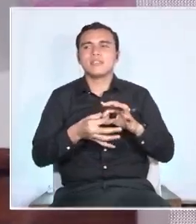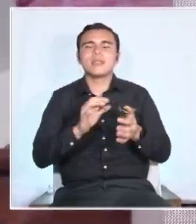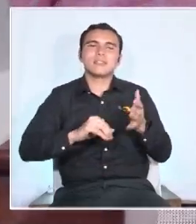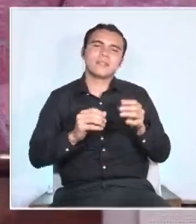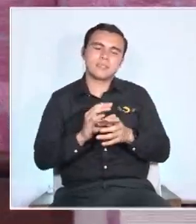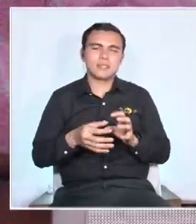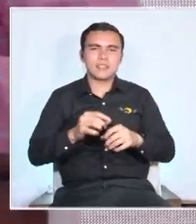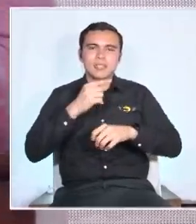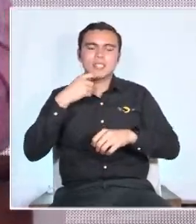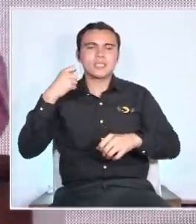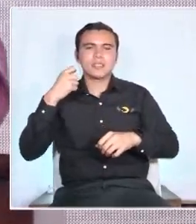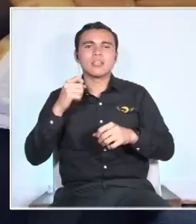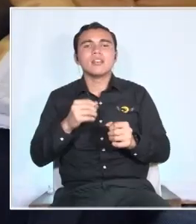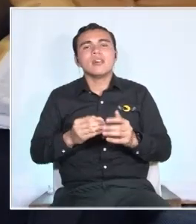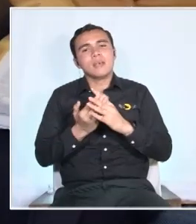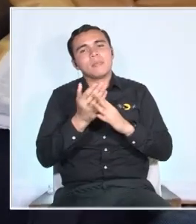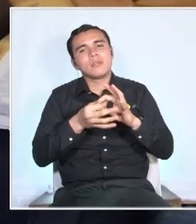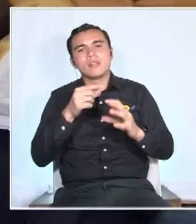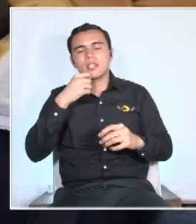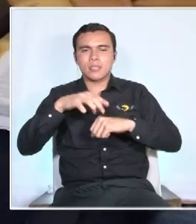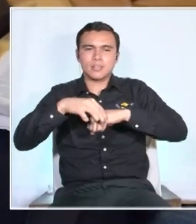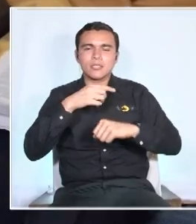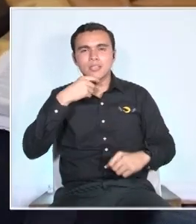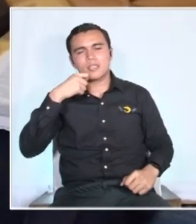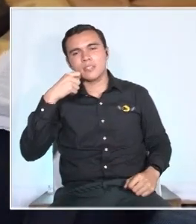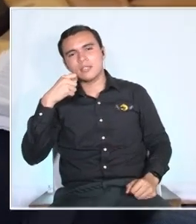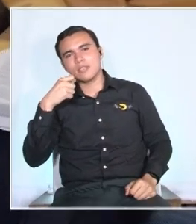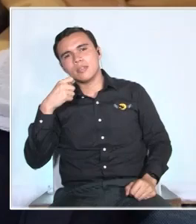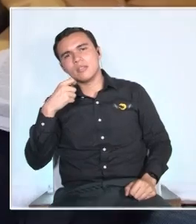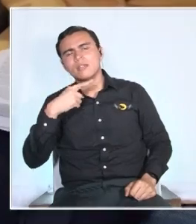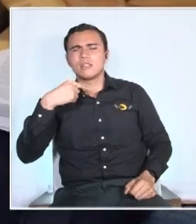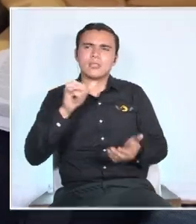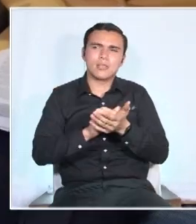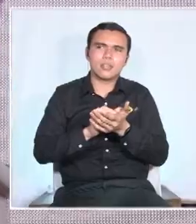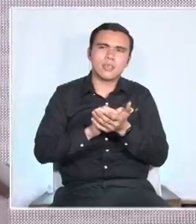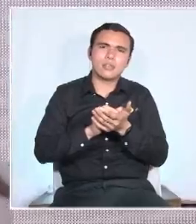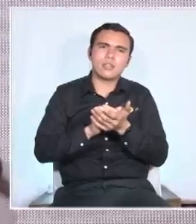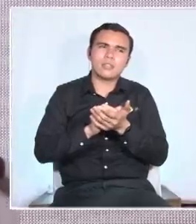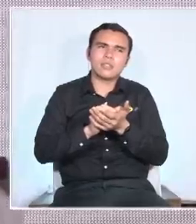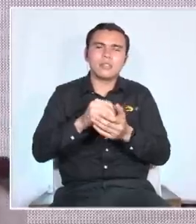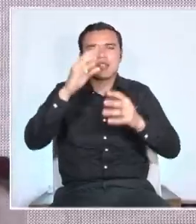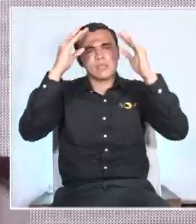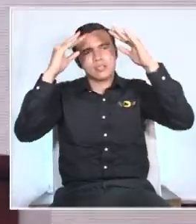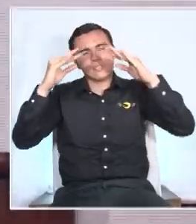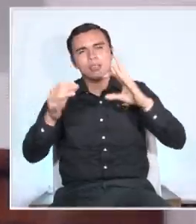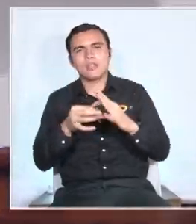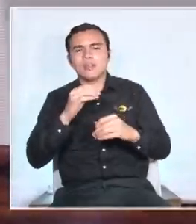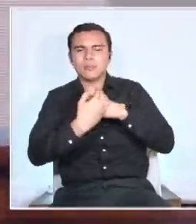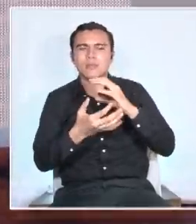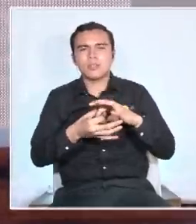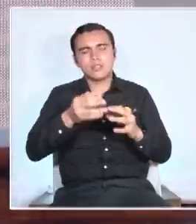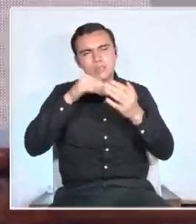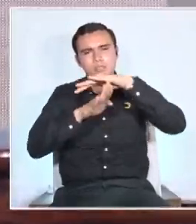sequedad en medio del desierto. Y dice que empezó a caer maná del cielo y ellos